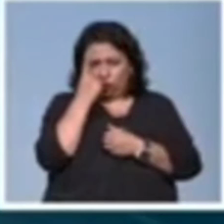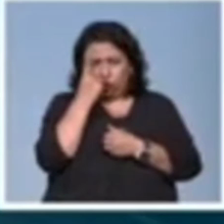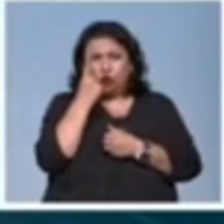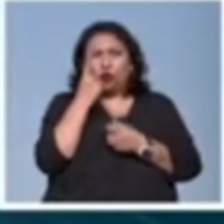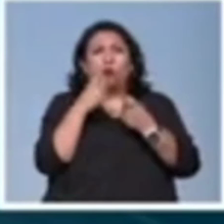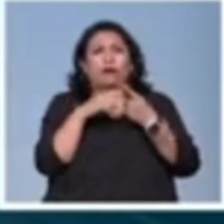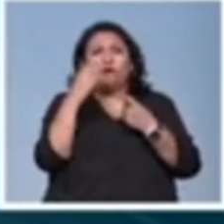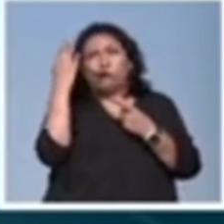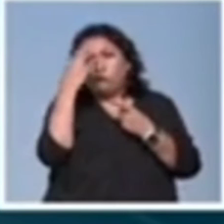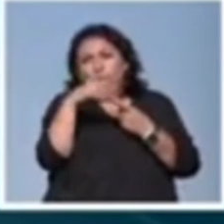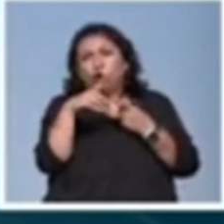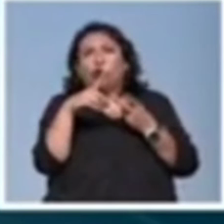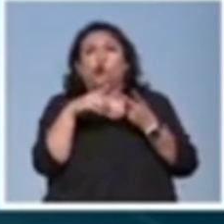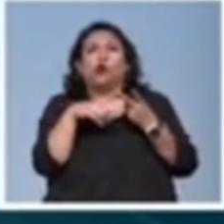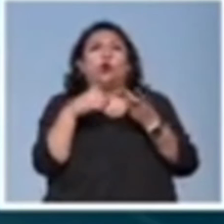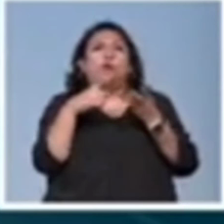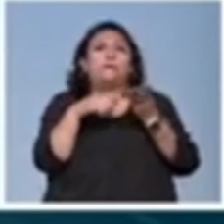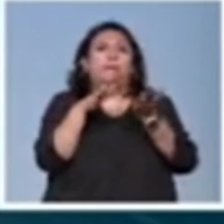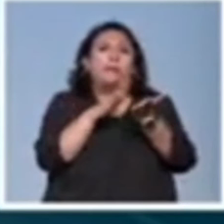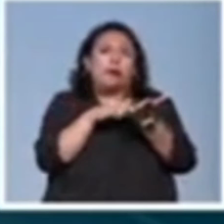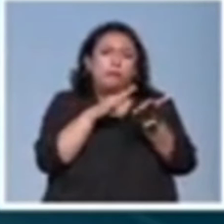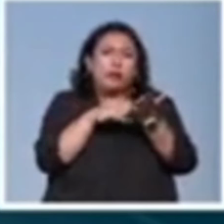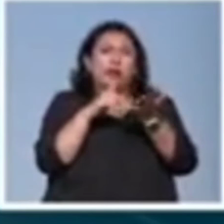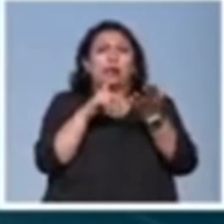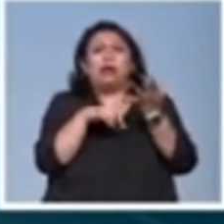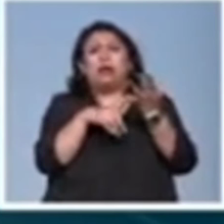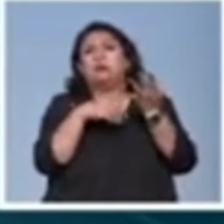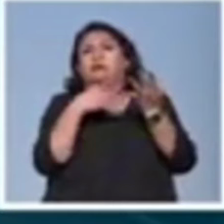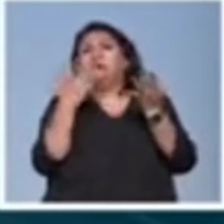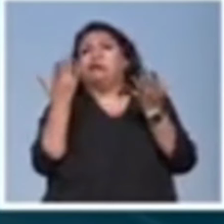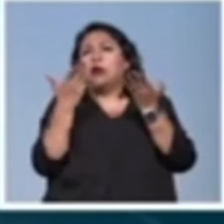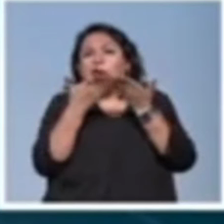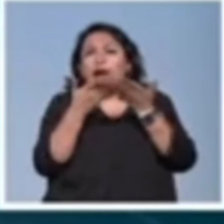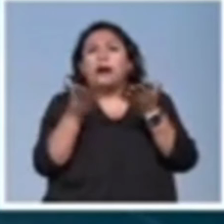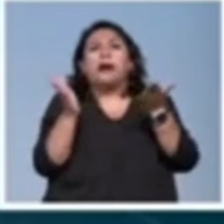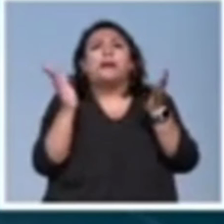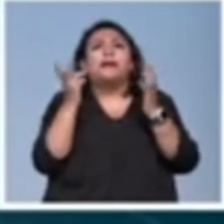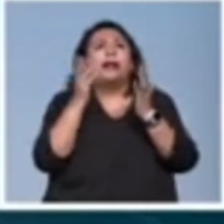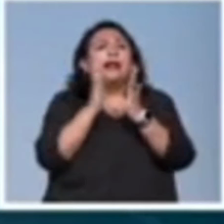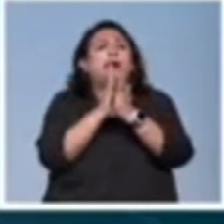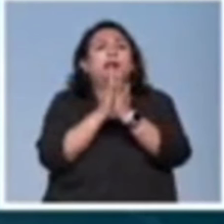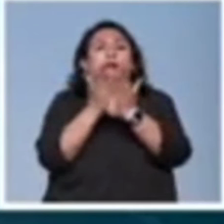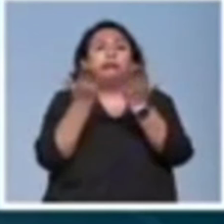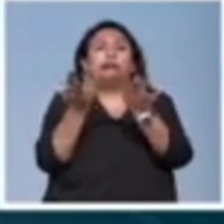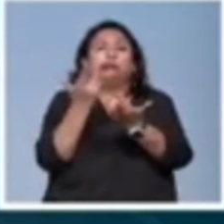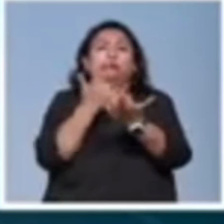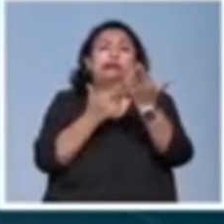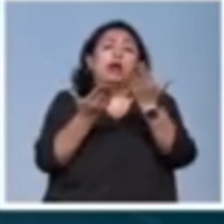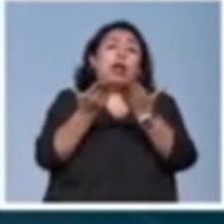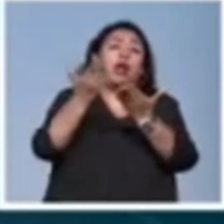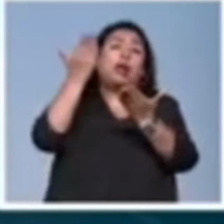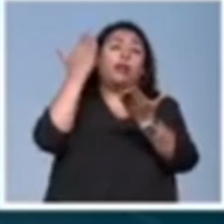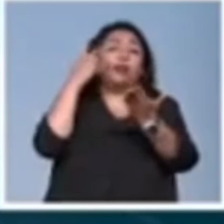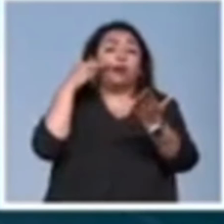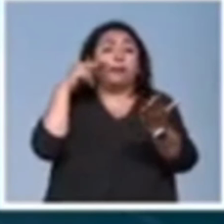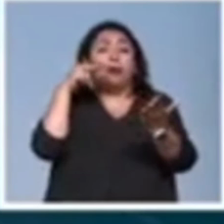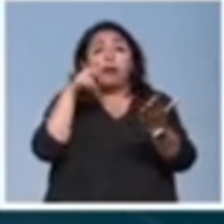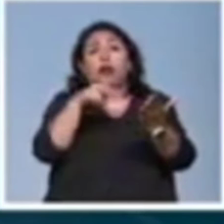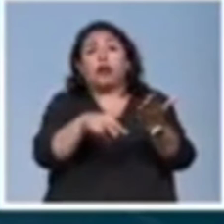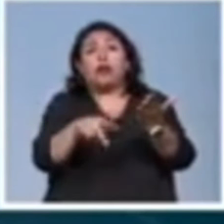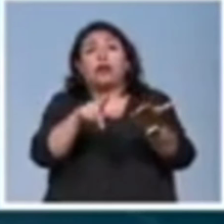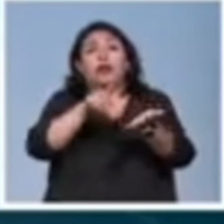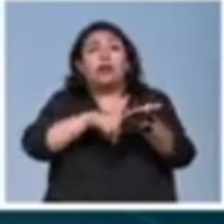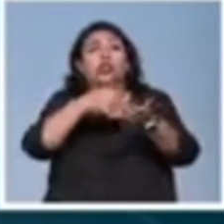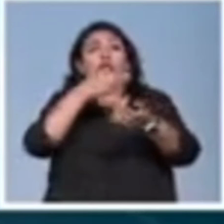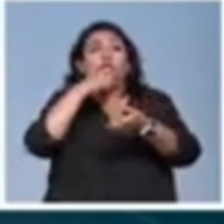en fotografías, documentos, que se abre como este libro al pasado, a esa mirada dentro